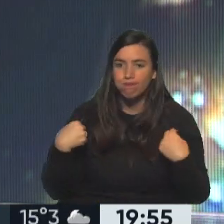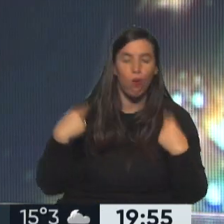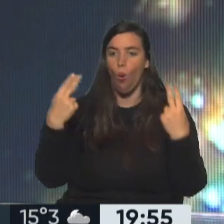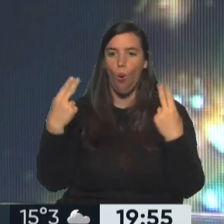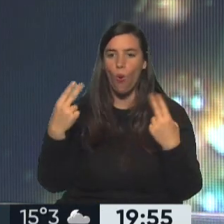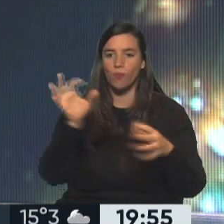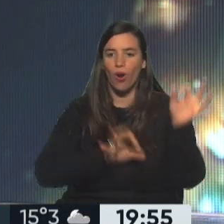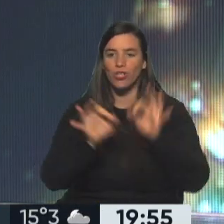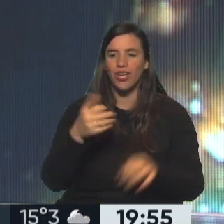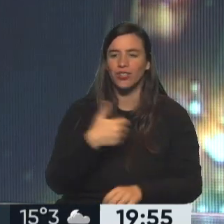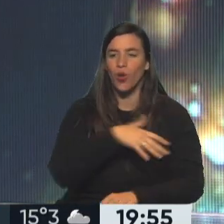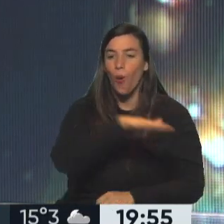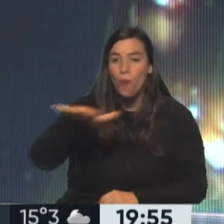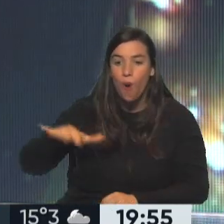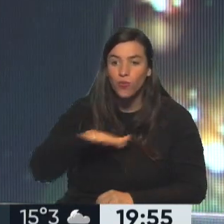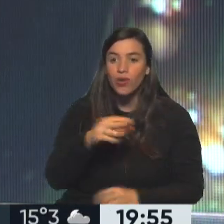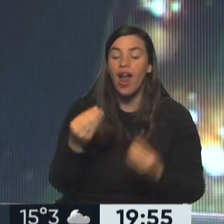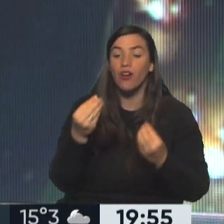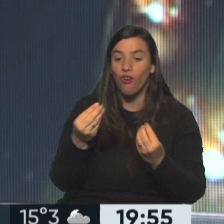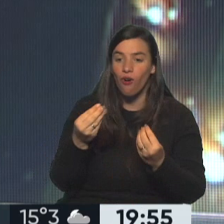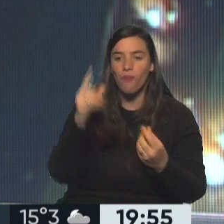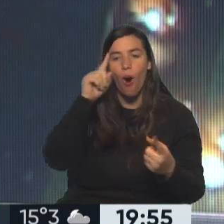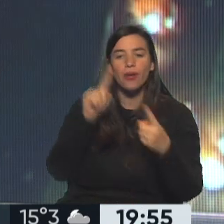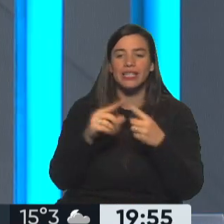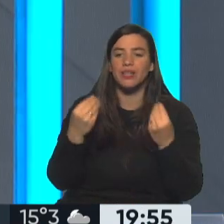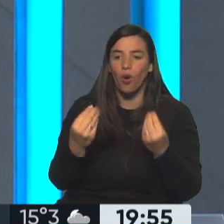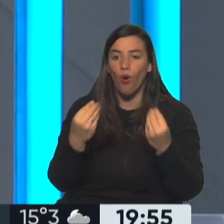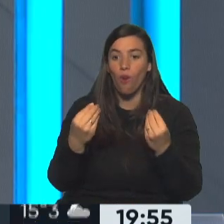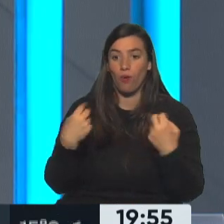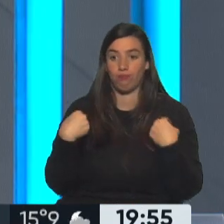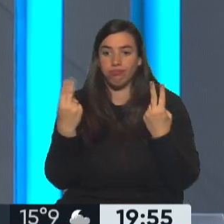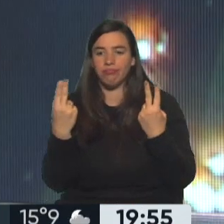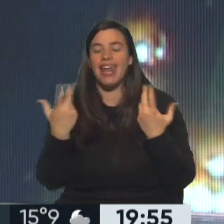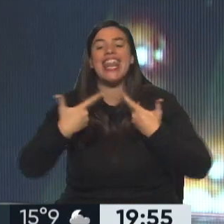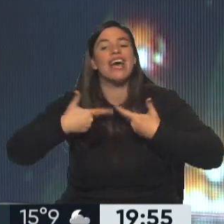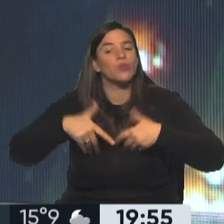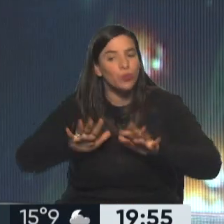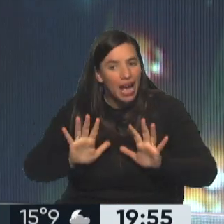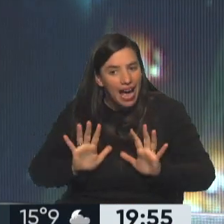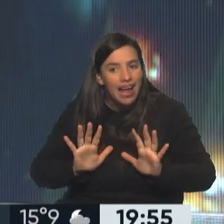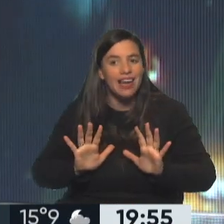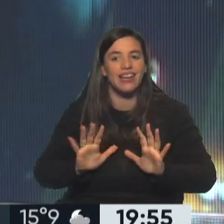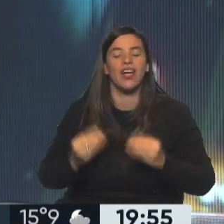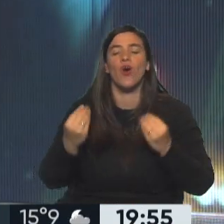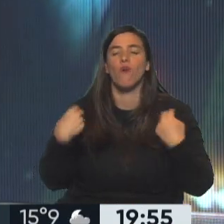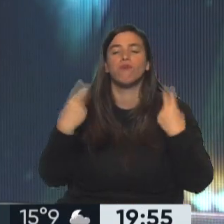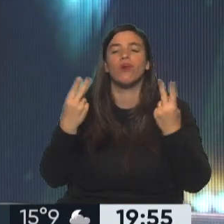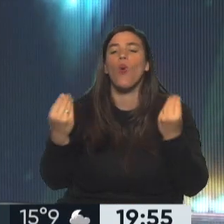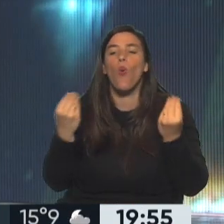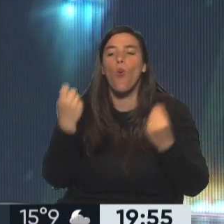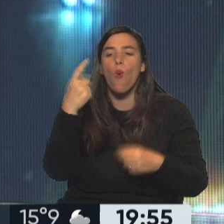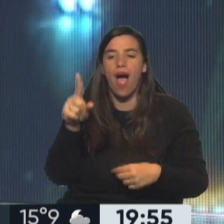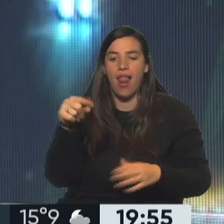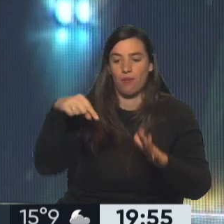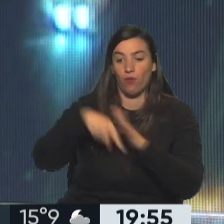popular es decir, bueno, ¿cómo repone la rebeldía a su lugar natural? Entonces, la rebeldía hoy, ¿cuál sería? Profundizar la democracia y